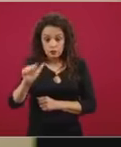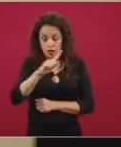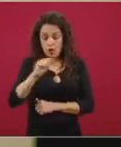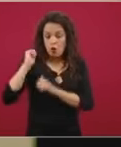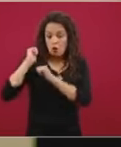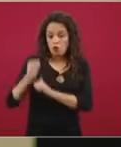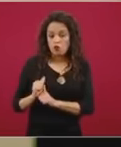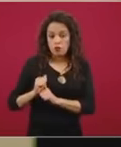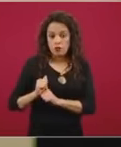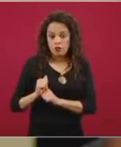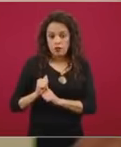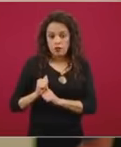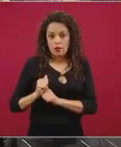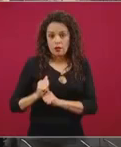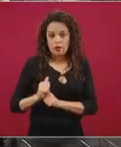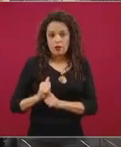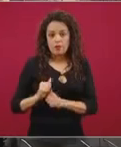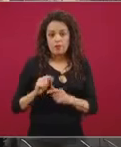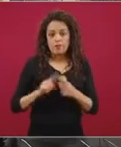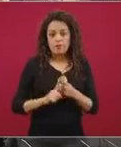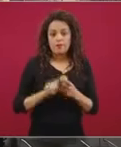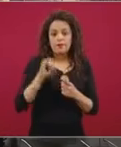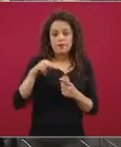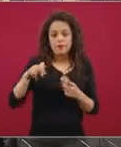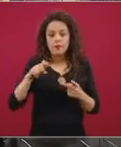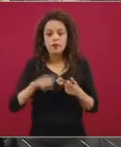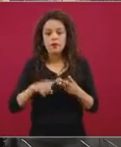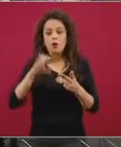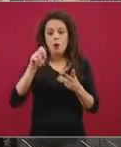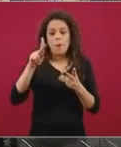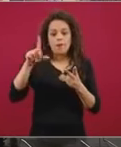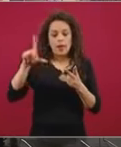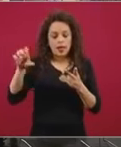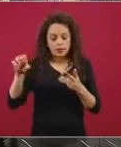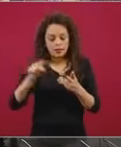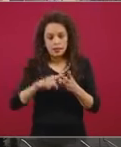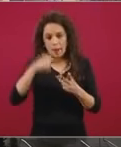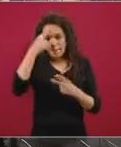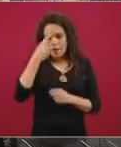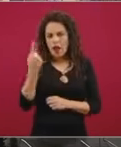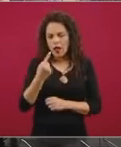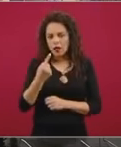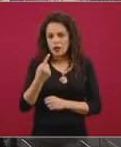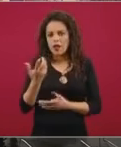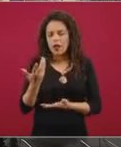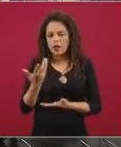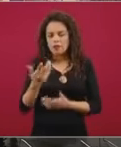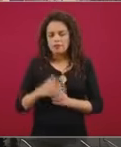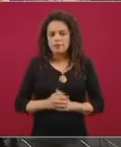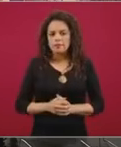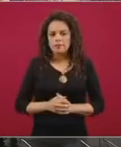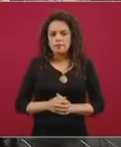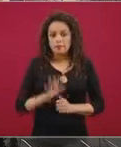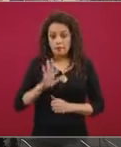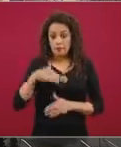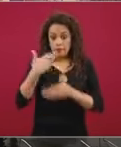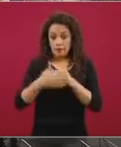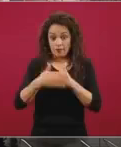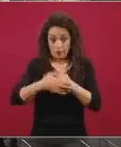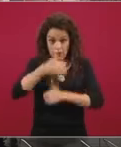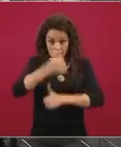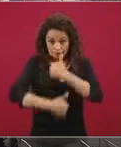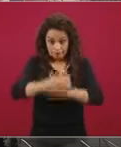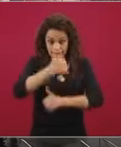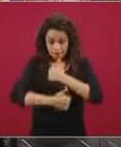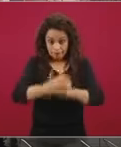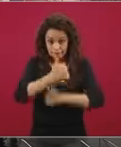con el INE y con las OPLES, para frenar un poco bueno, se vienen las campañas y ya hay propuestas. De hecho,